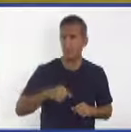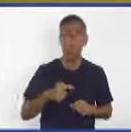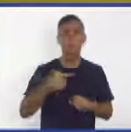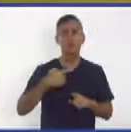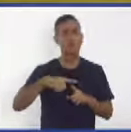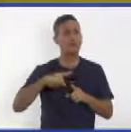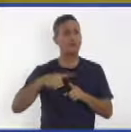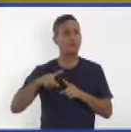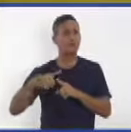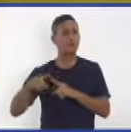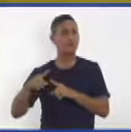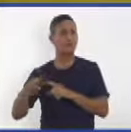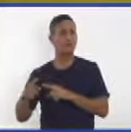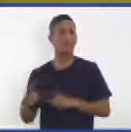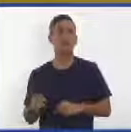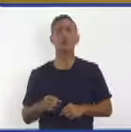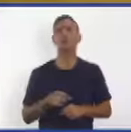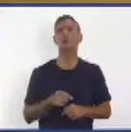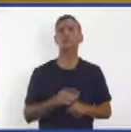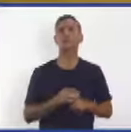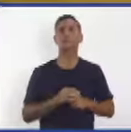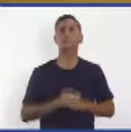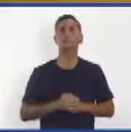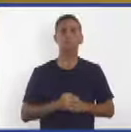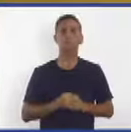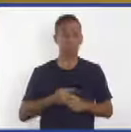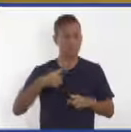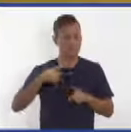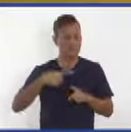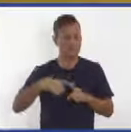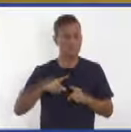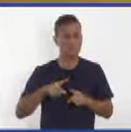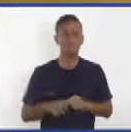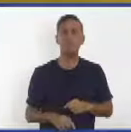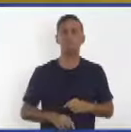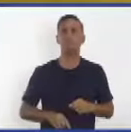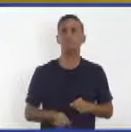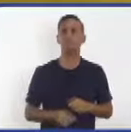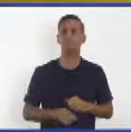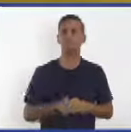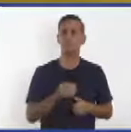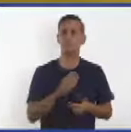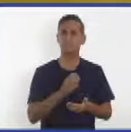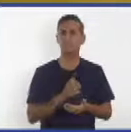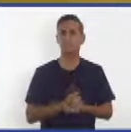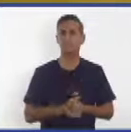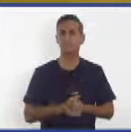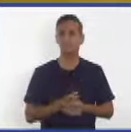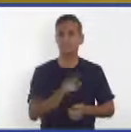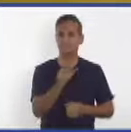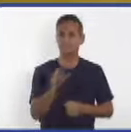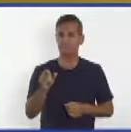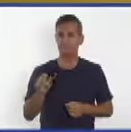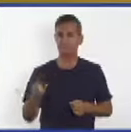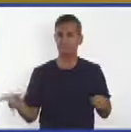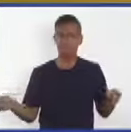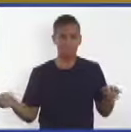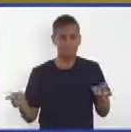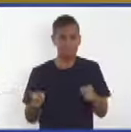los otros dos encuentros que sigue otro público más pequeño es el de nuestros profesores